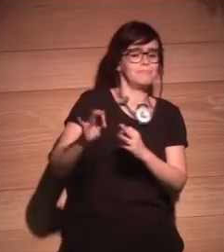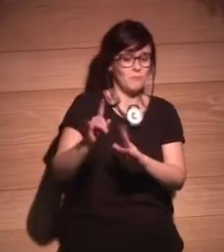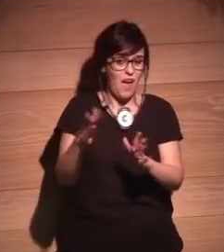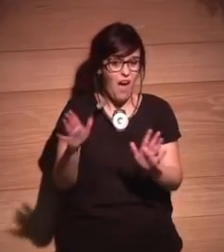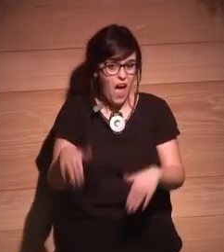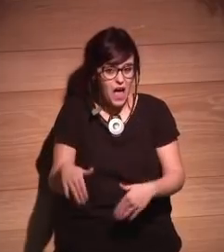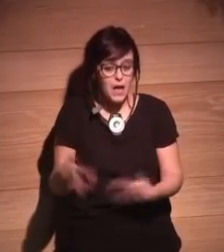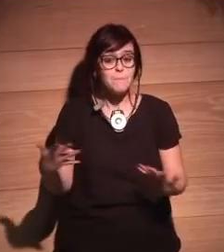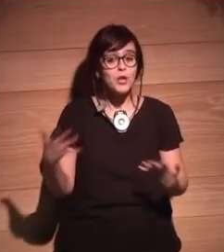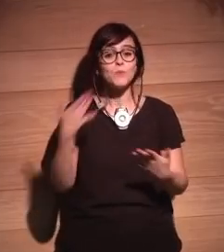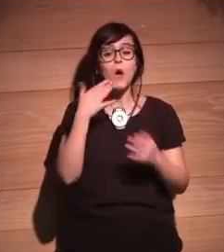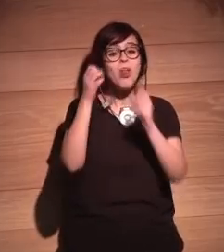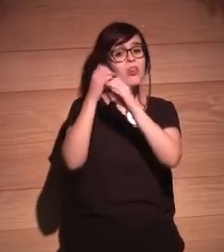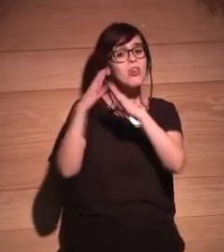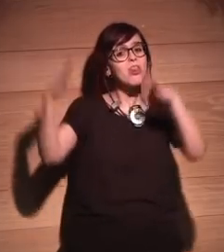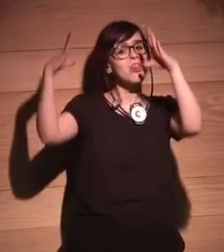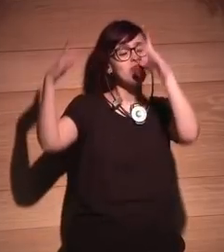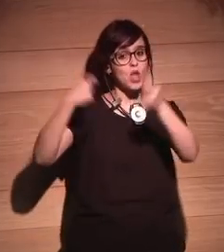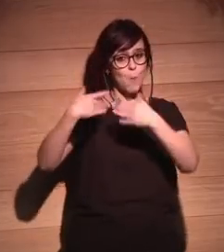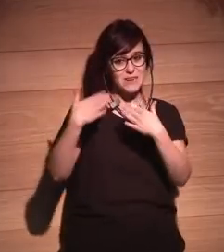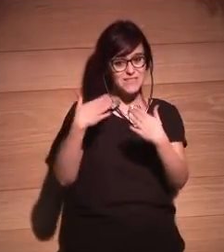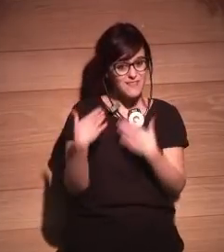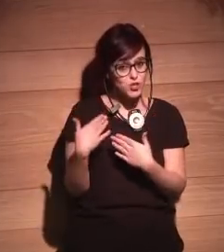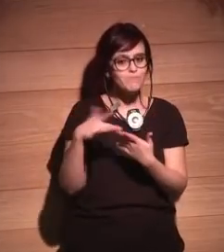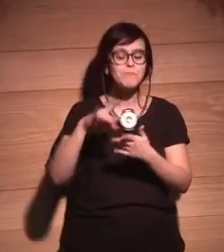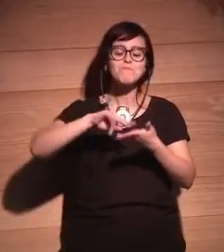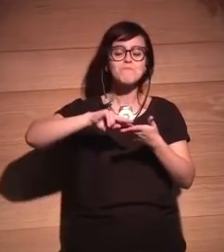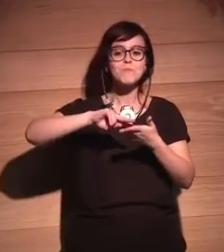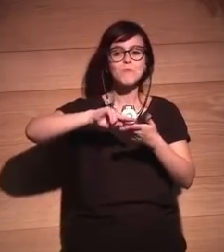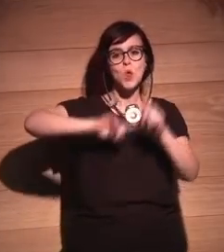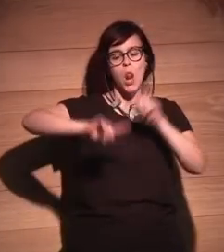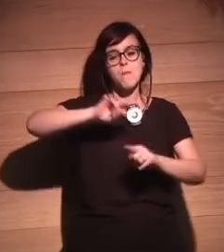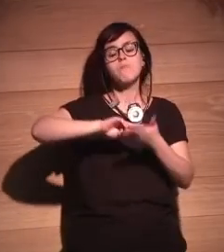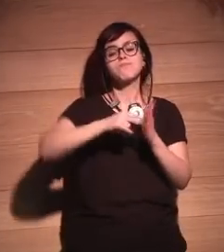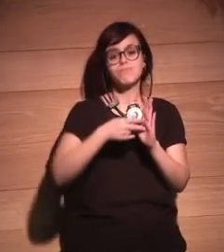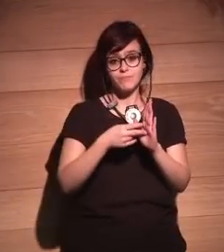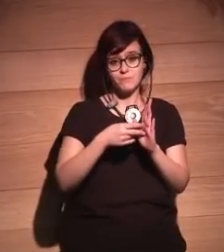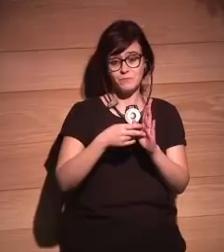En The Conversation hemos resuelto el problema